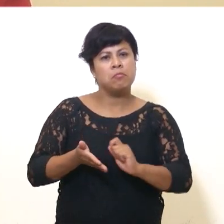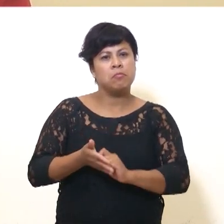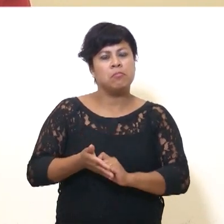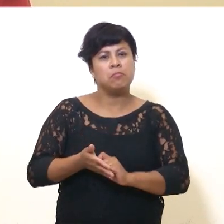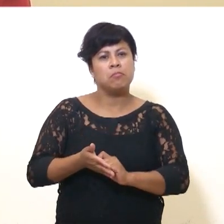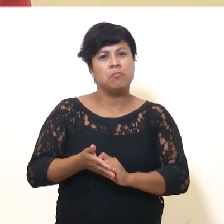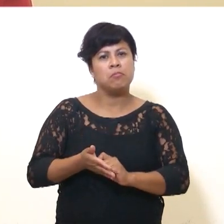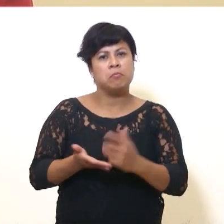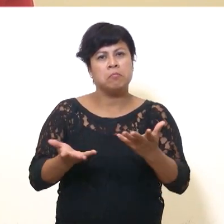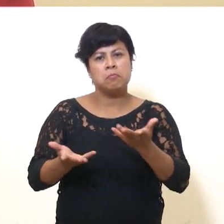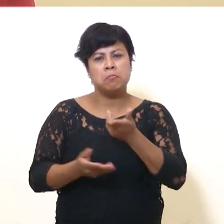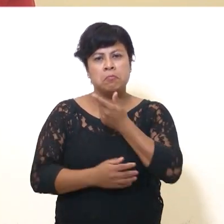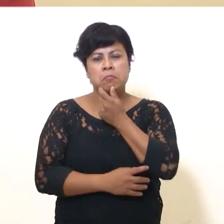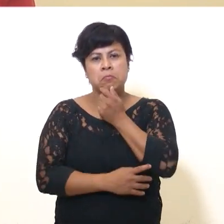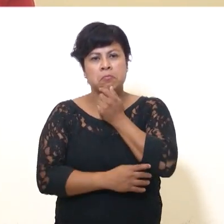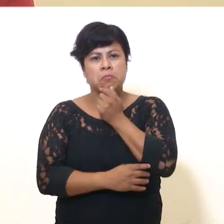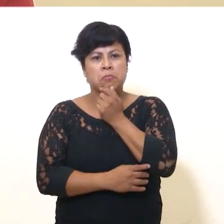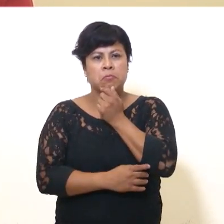Podemos escribir